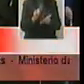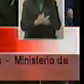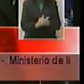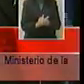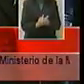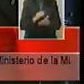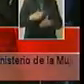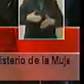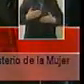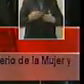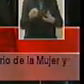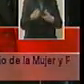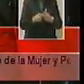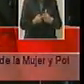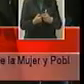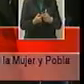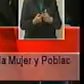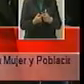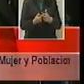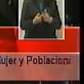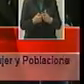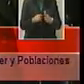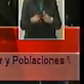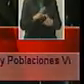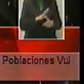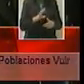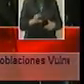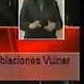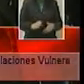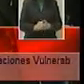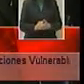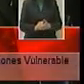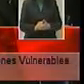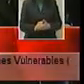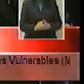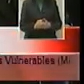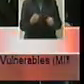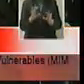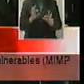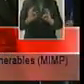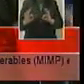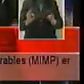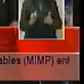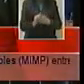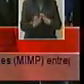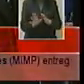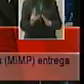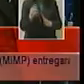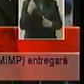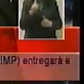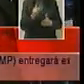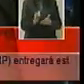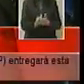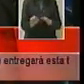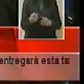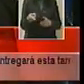de poder desde ahí estar petardeando al Estado. muy delicado y que la ministra no se entere,